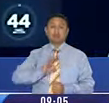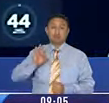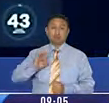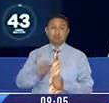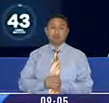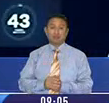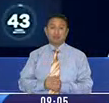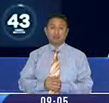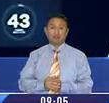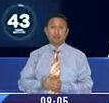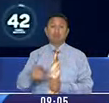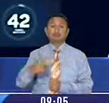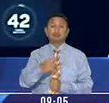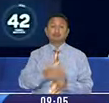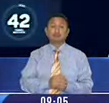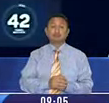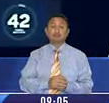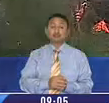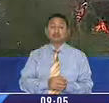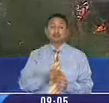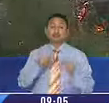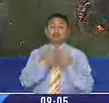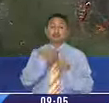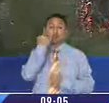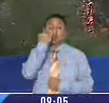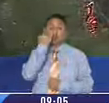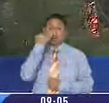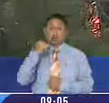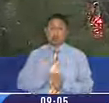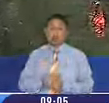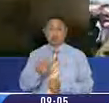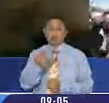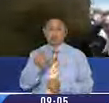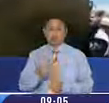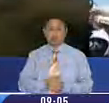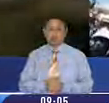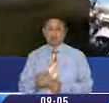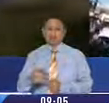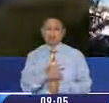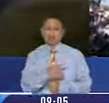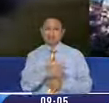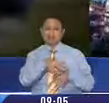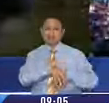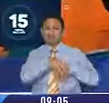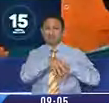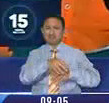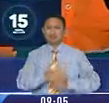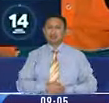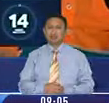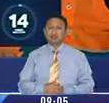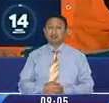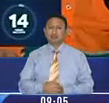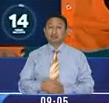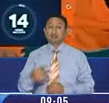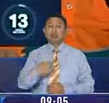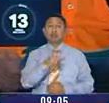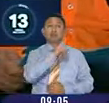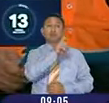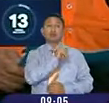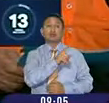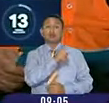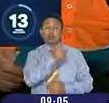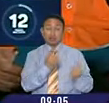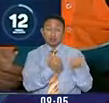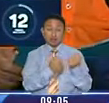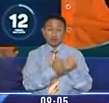correísmo como Guillermo Churuchumbi de Pachacutic fueron cuestionados por el paro nacional. Guillermo, usted apoyó